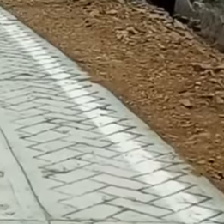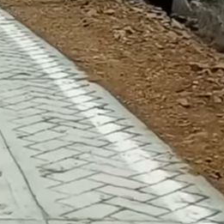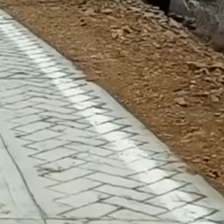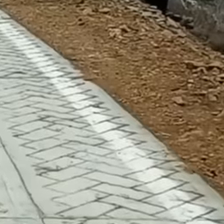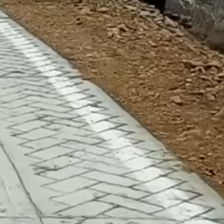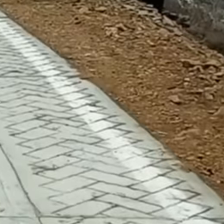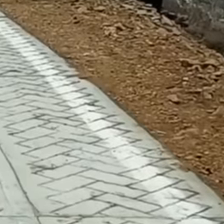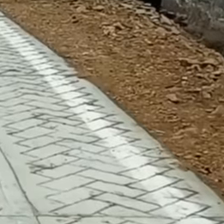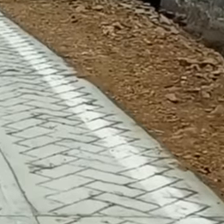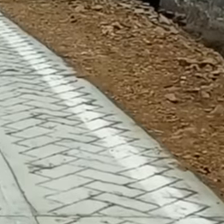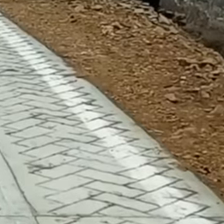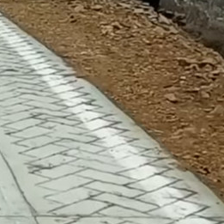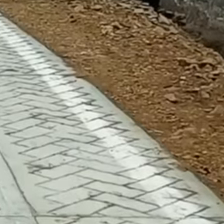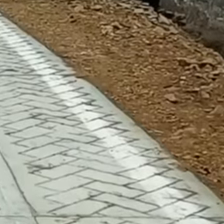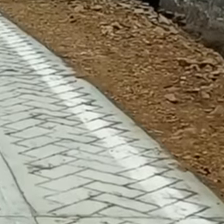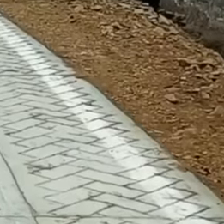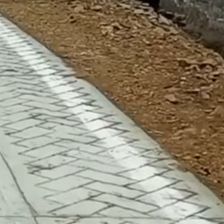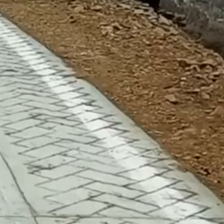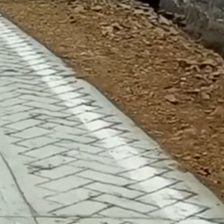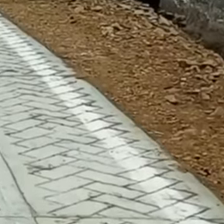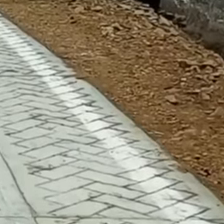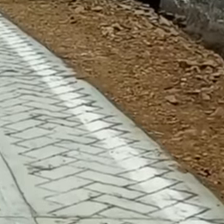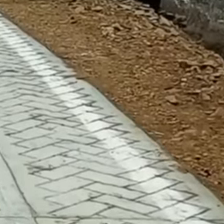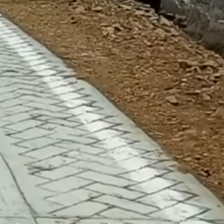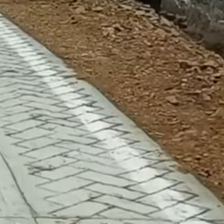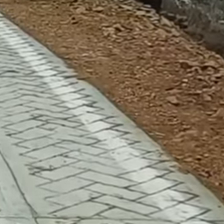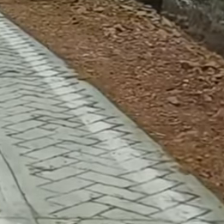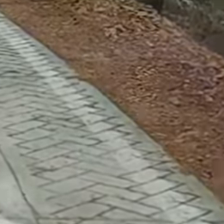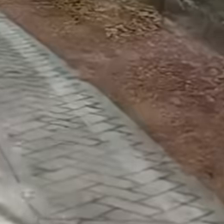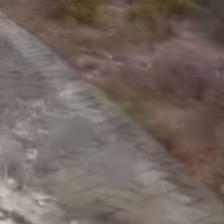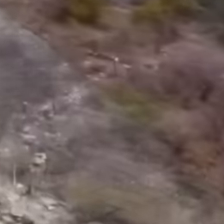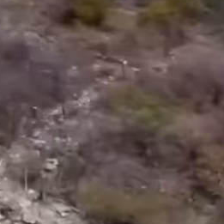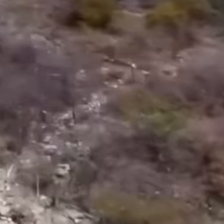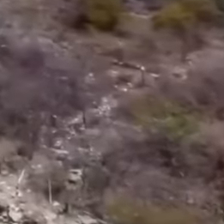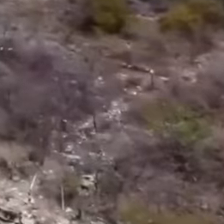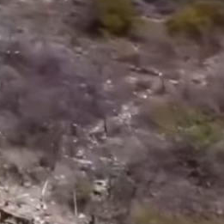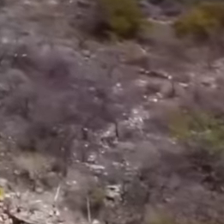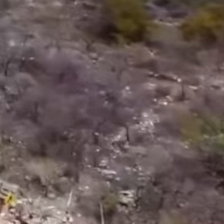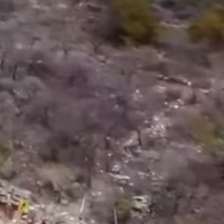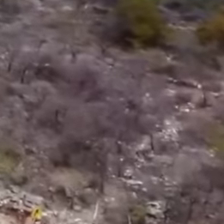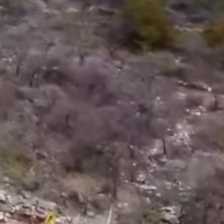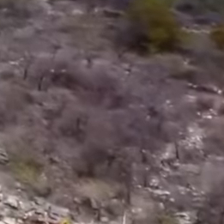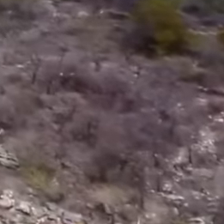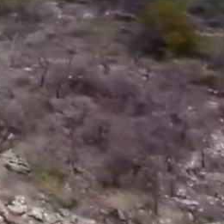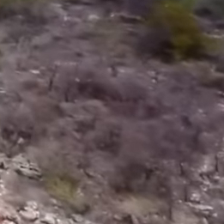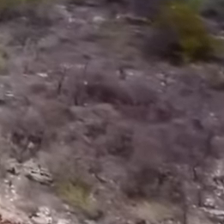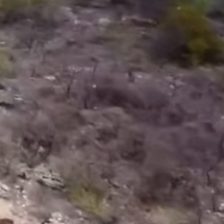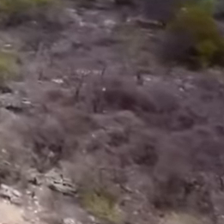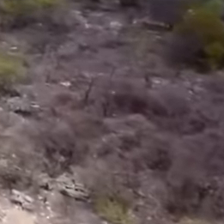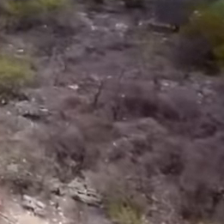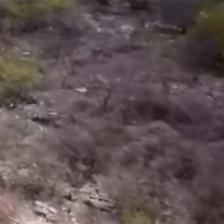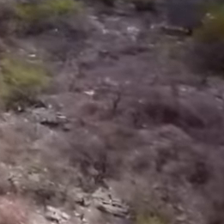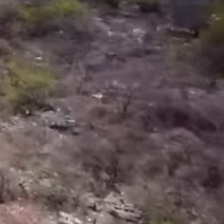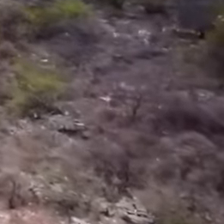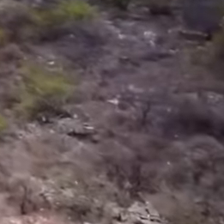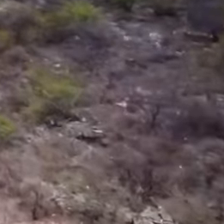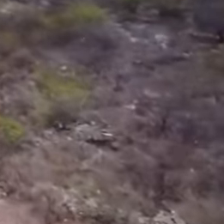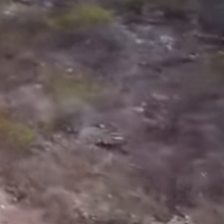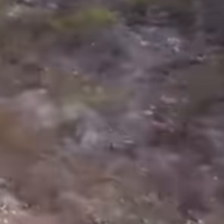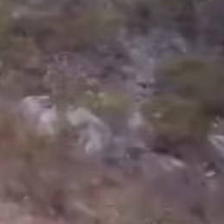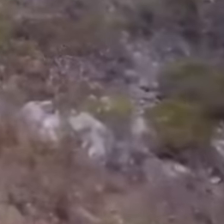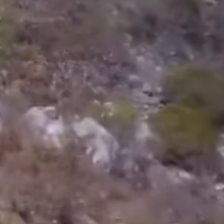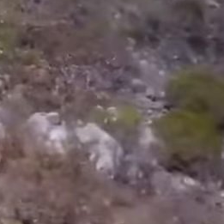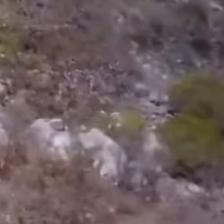queremos ahora sí pues hacer más, porque queremos salir adelante. Con obras como estas, México crece, mejorando